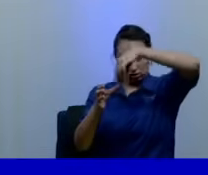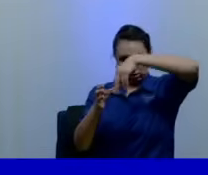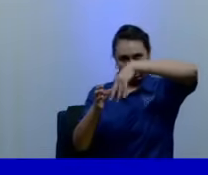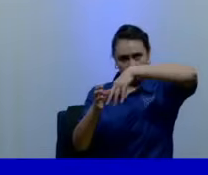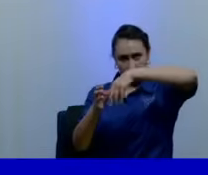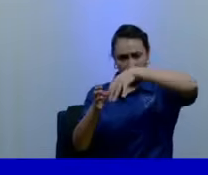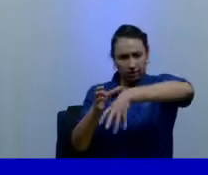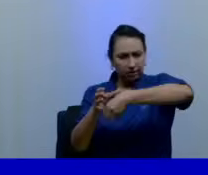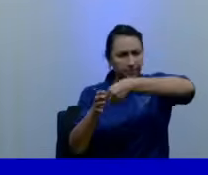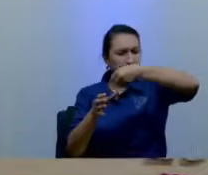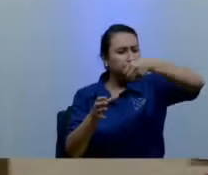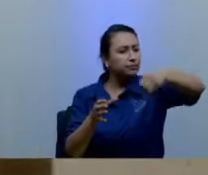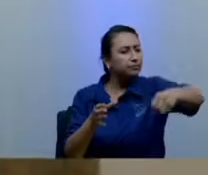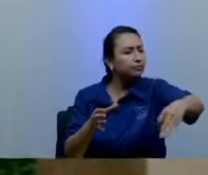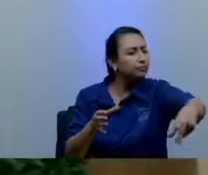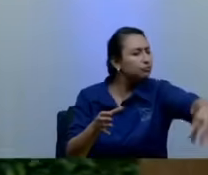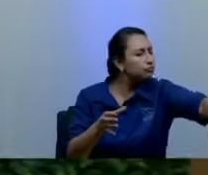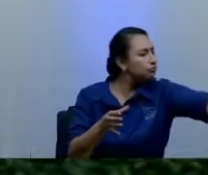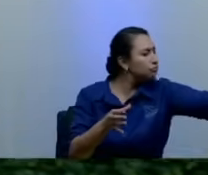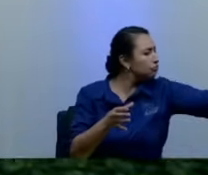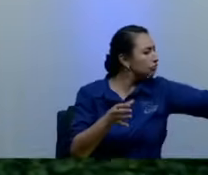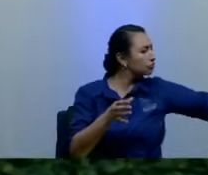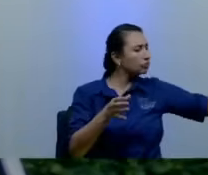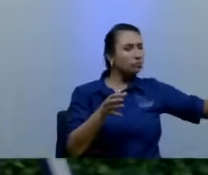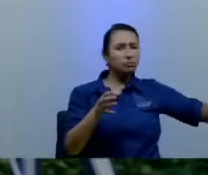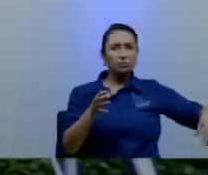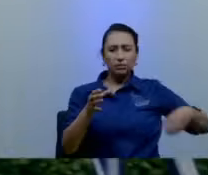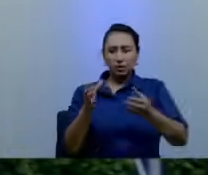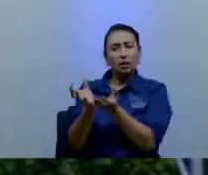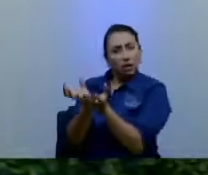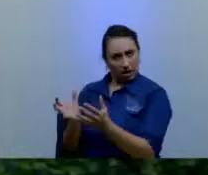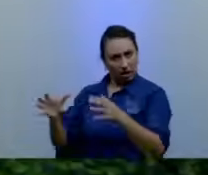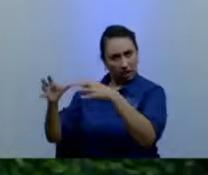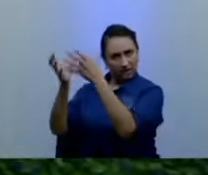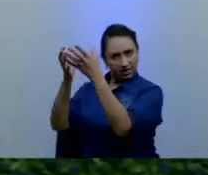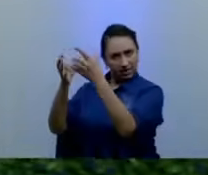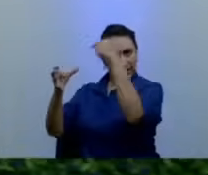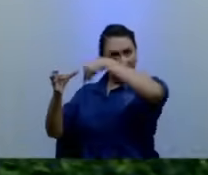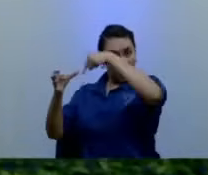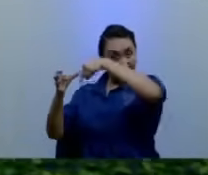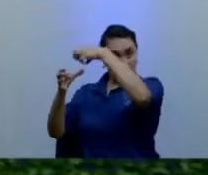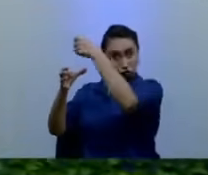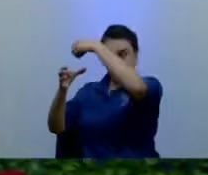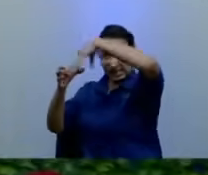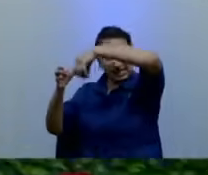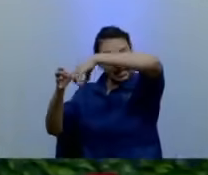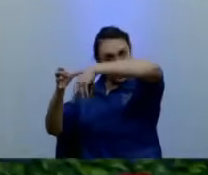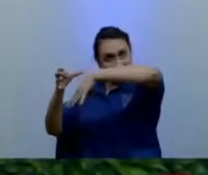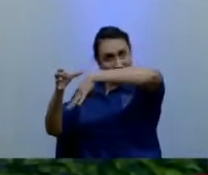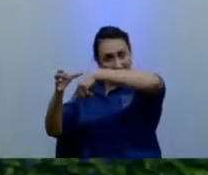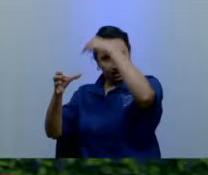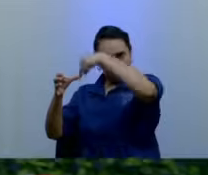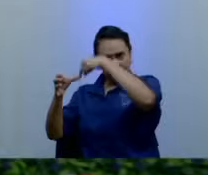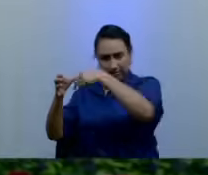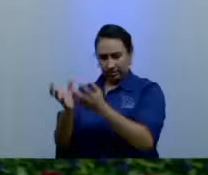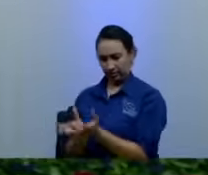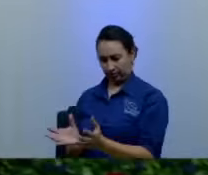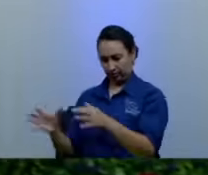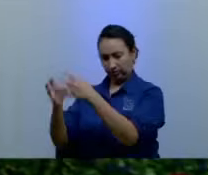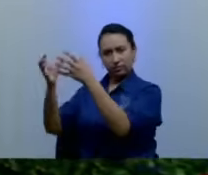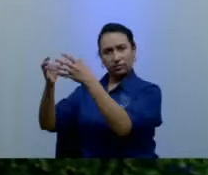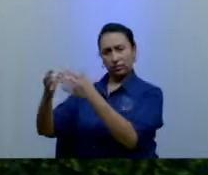decir, es como que él hubiera llevado un recipiente nuevo, no había tenido ningún uso. Ahí echaron